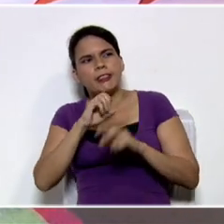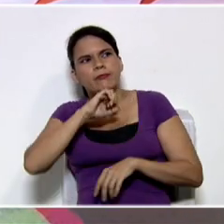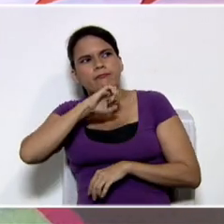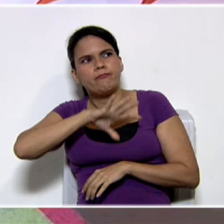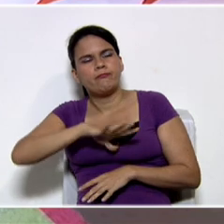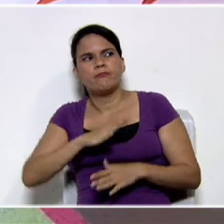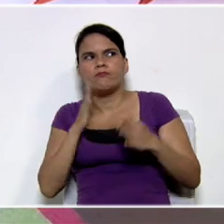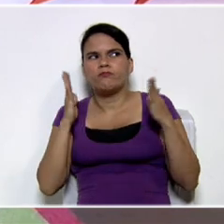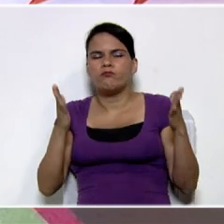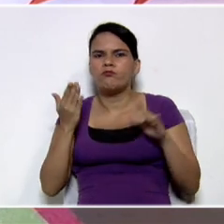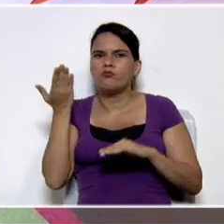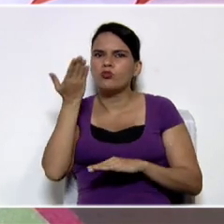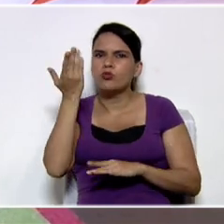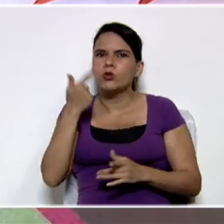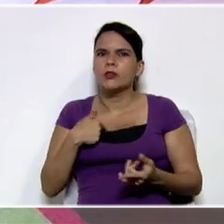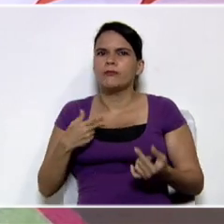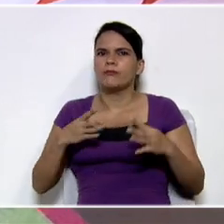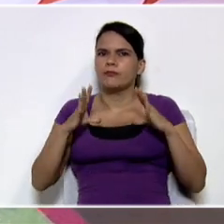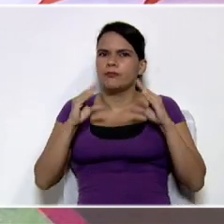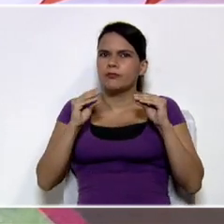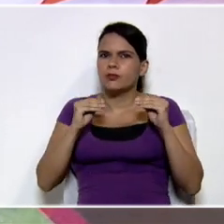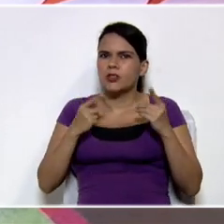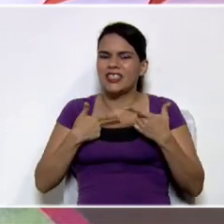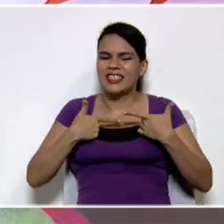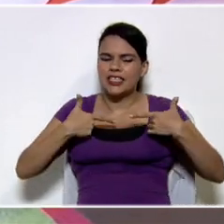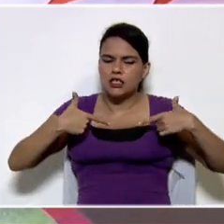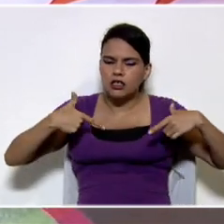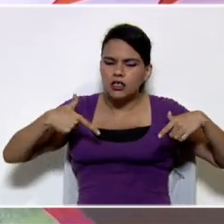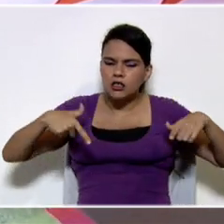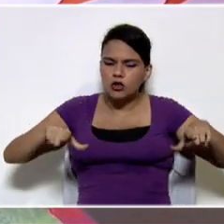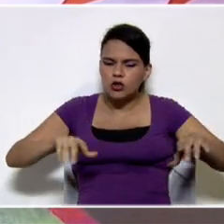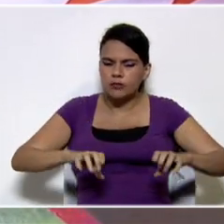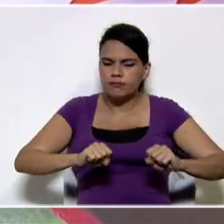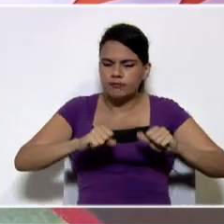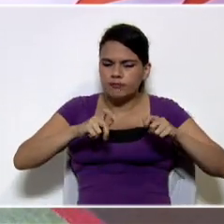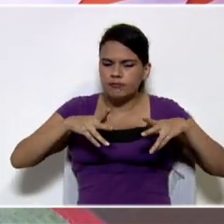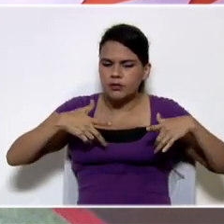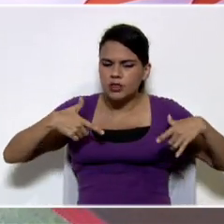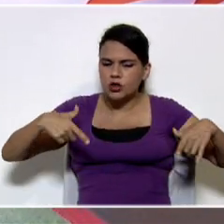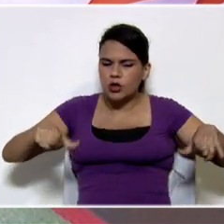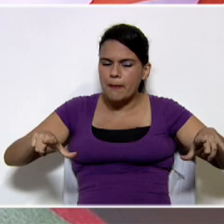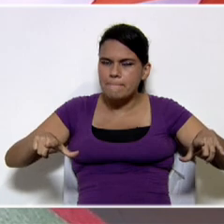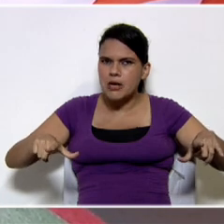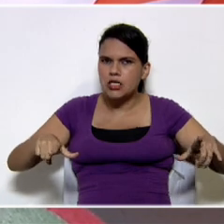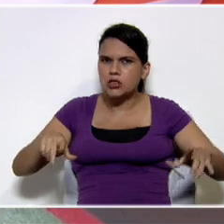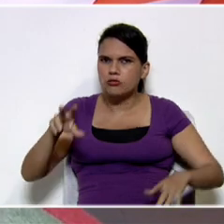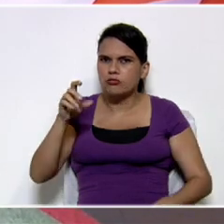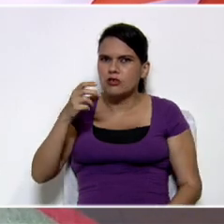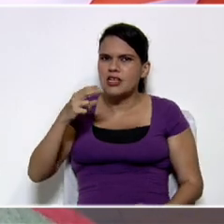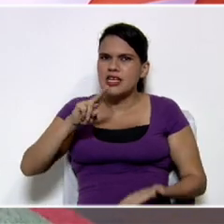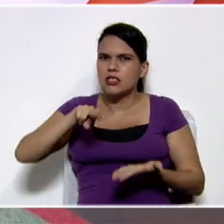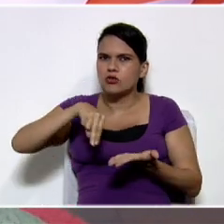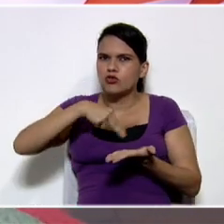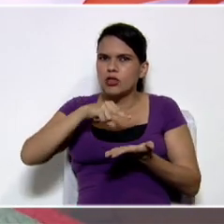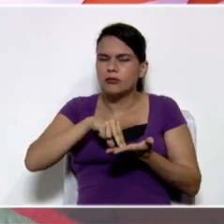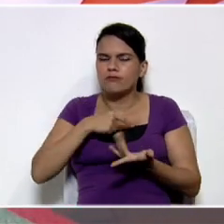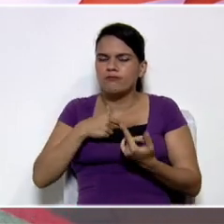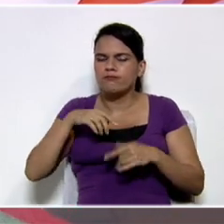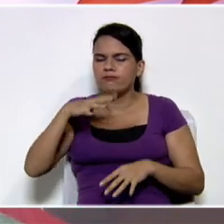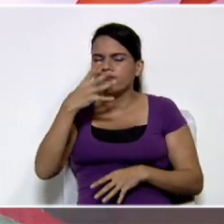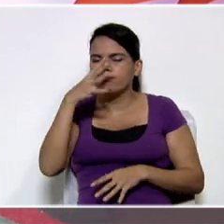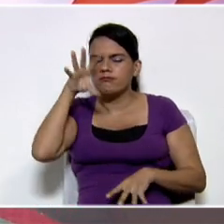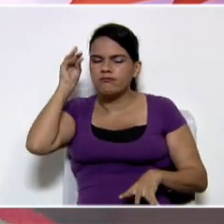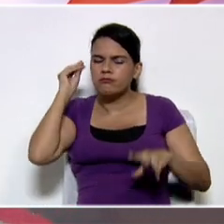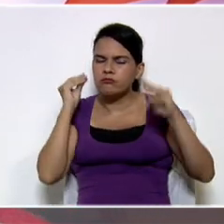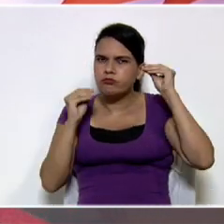vinculados netamente a lo que corresponde con el territorio nacional. Y vamos a poder aprender un poco más acerca de lo que tiene